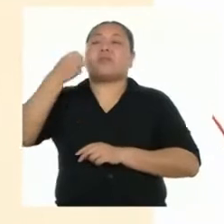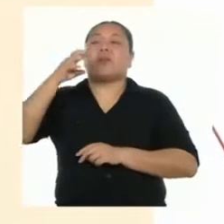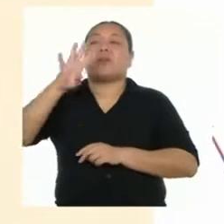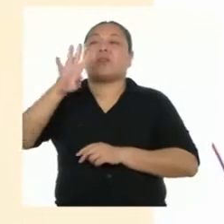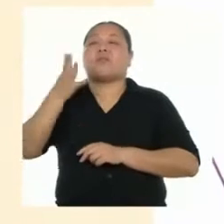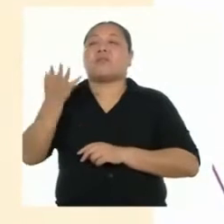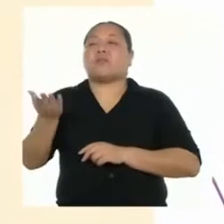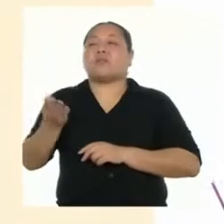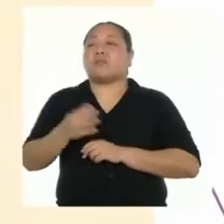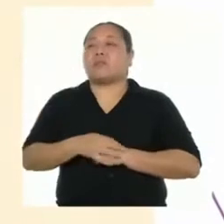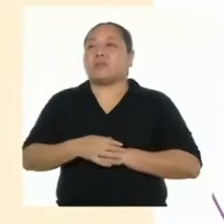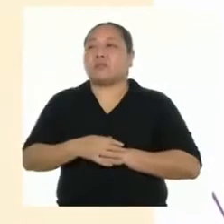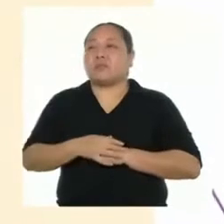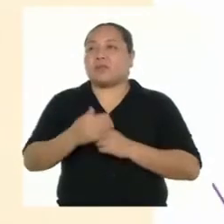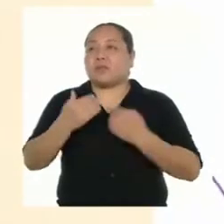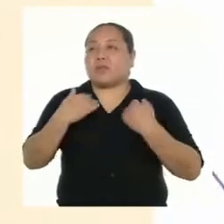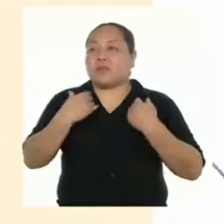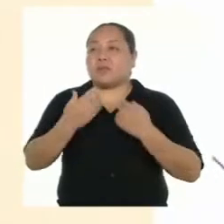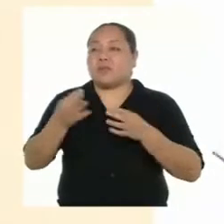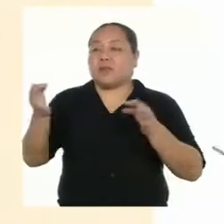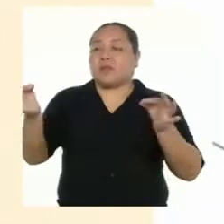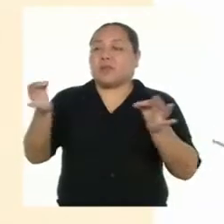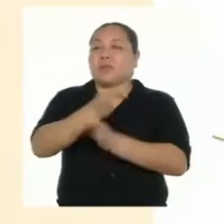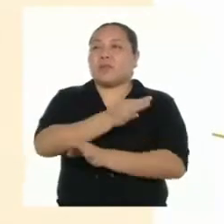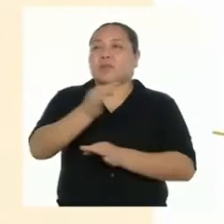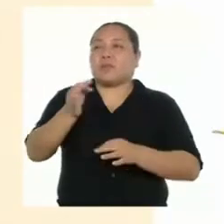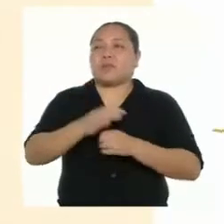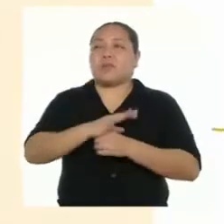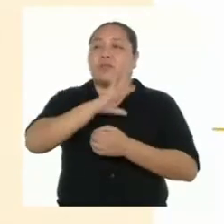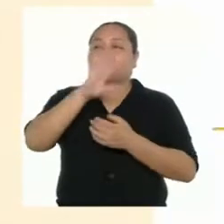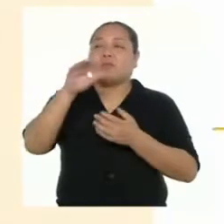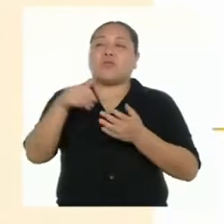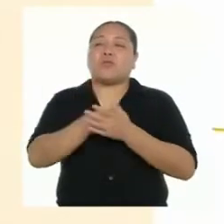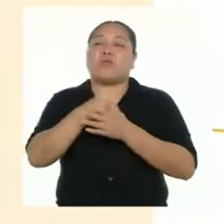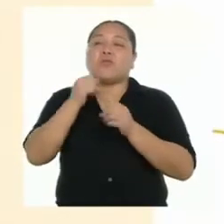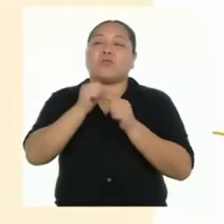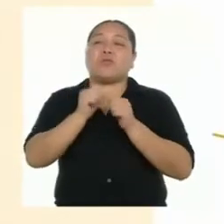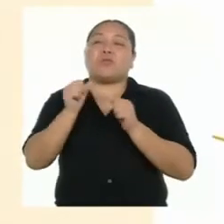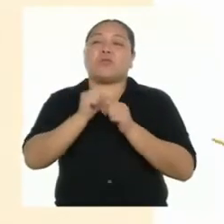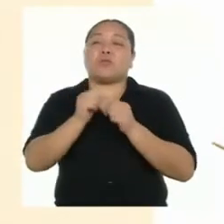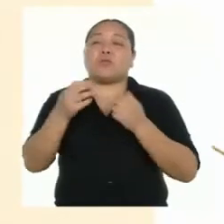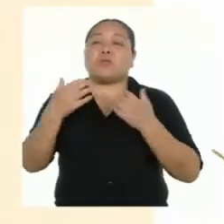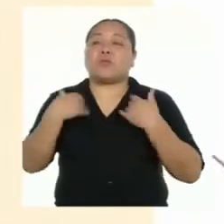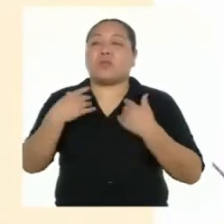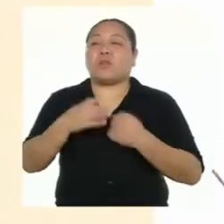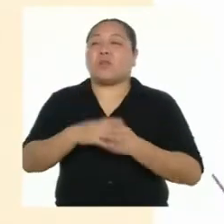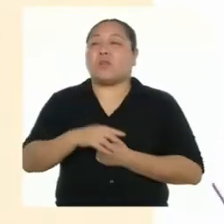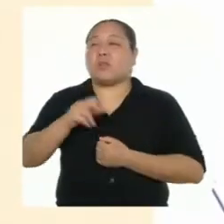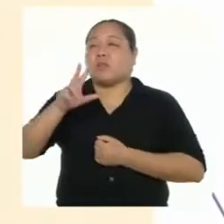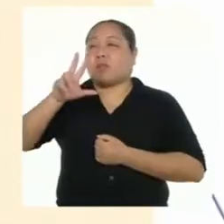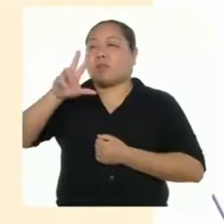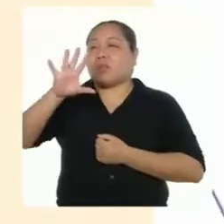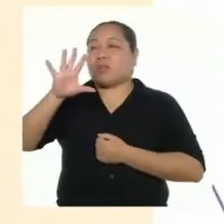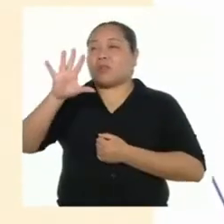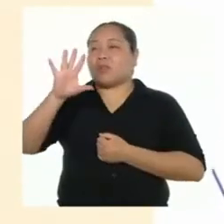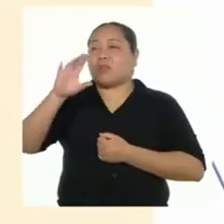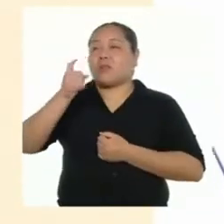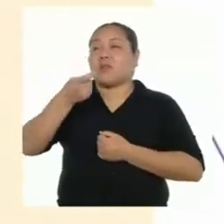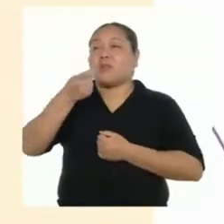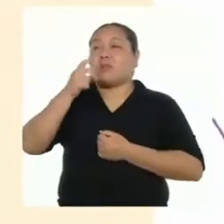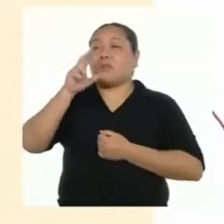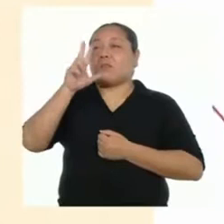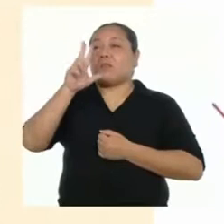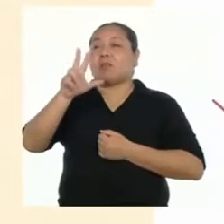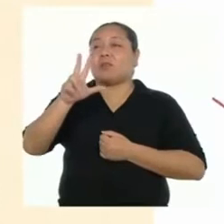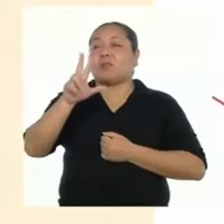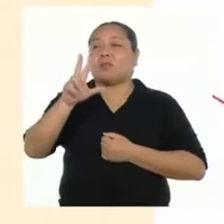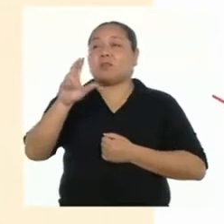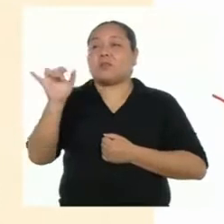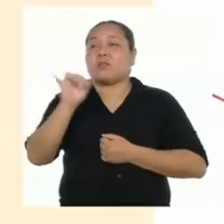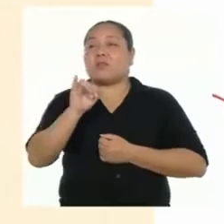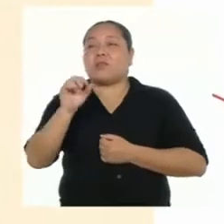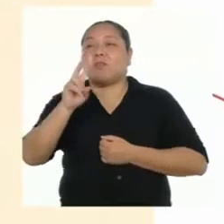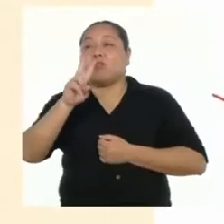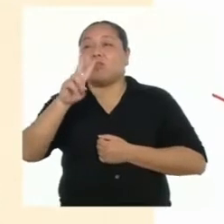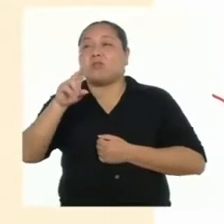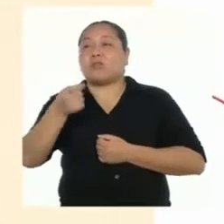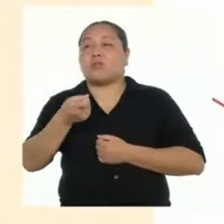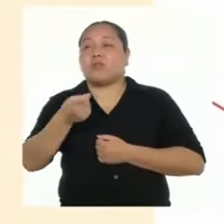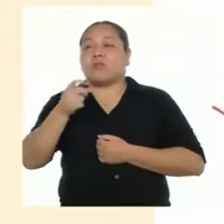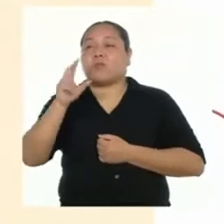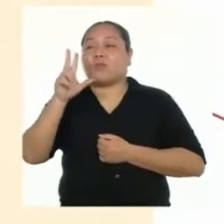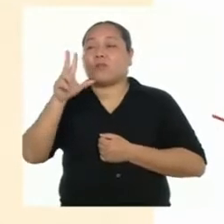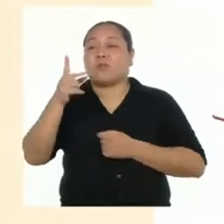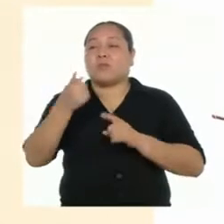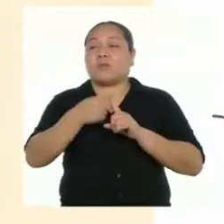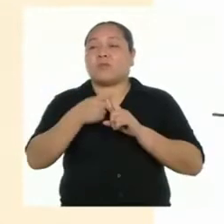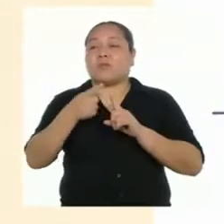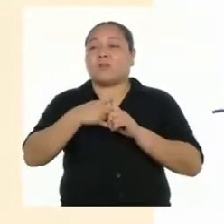3,14, entonces tendríamos que reemplazar todos los valores que tenemos. 35,3 es igual a 2 por 3,14